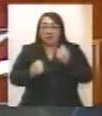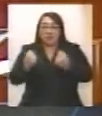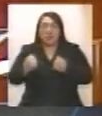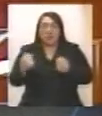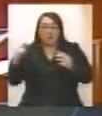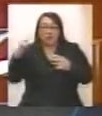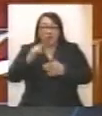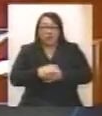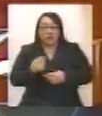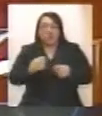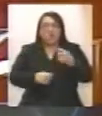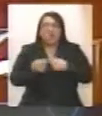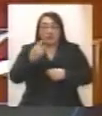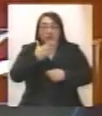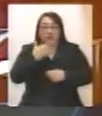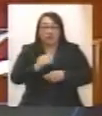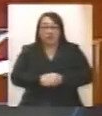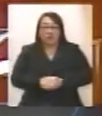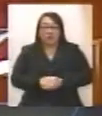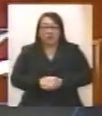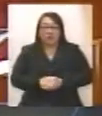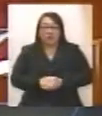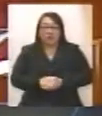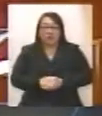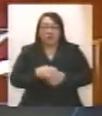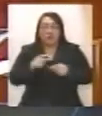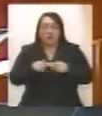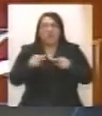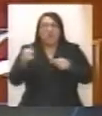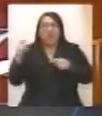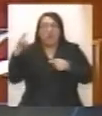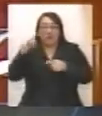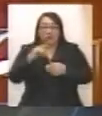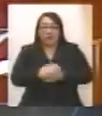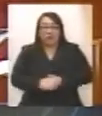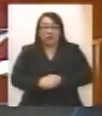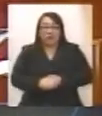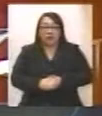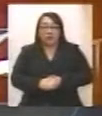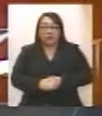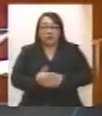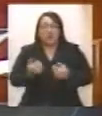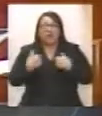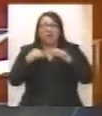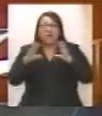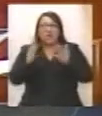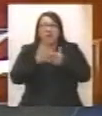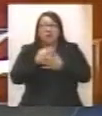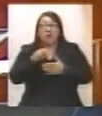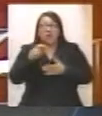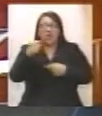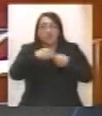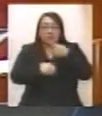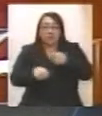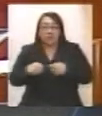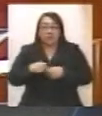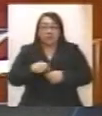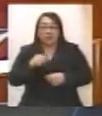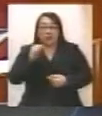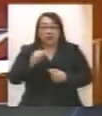transporte aerocomercial y para el mejoramiento de estos aeródromos. Tenemos 10 estudios de preinversión